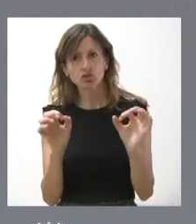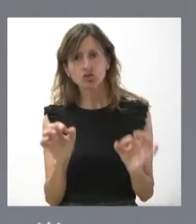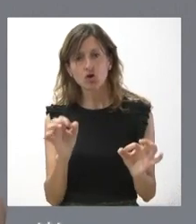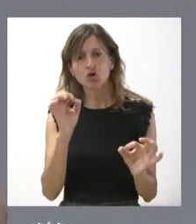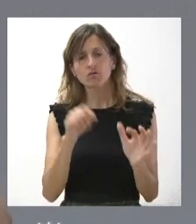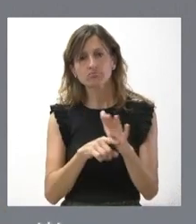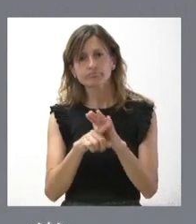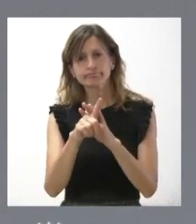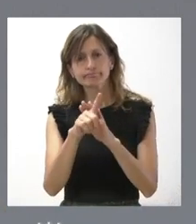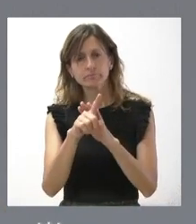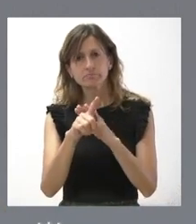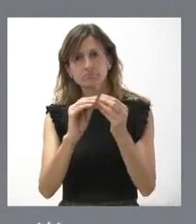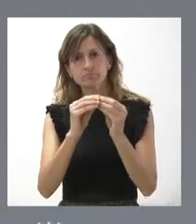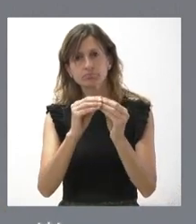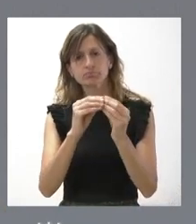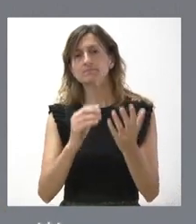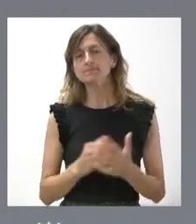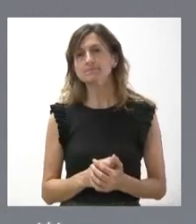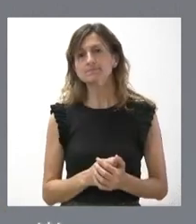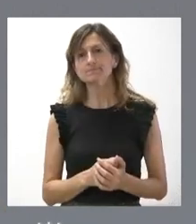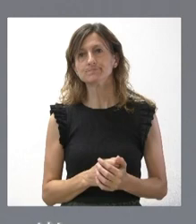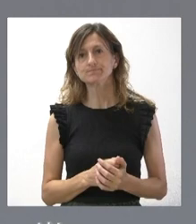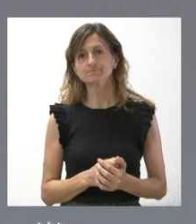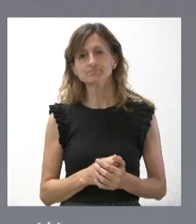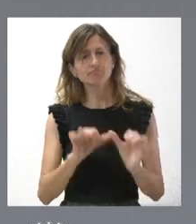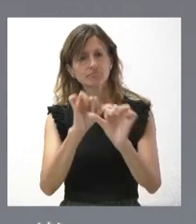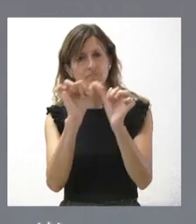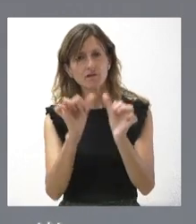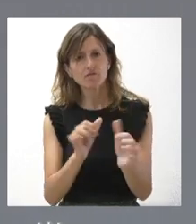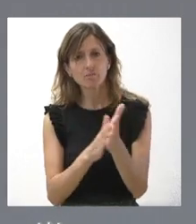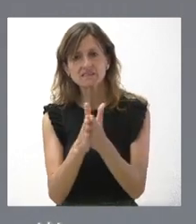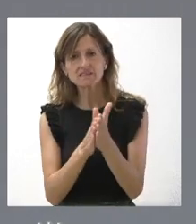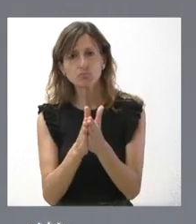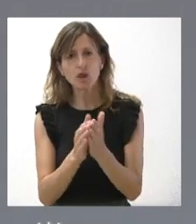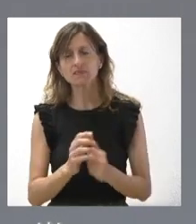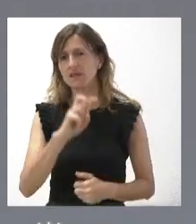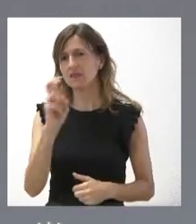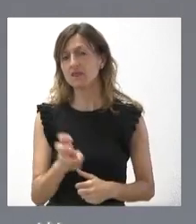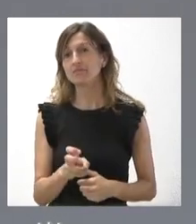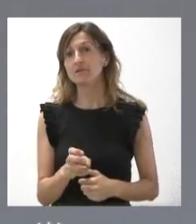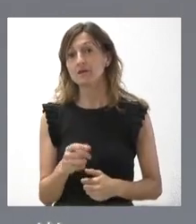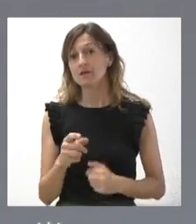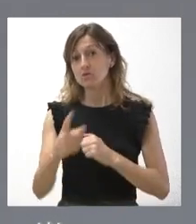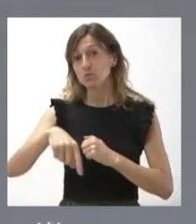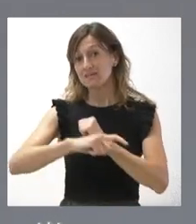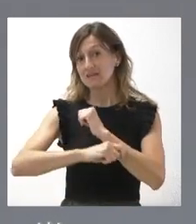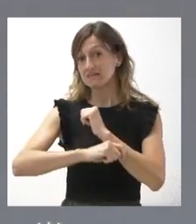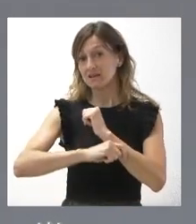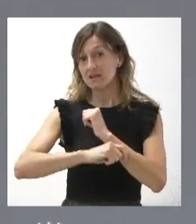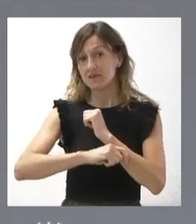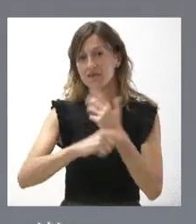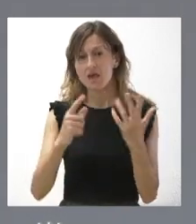se está desarrollando, vuelvo a decirlo, de una manera muy estimulante. Yo creo que nuestra estrategia